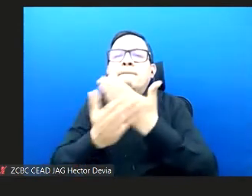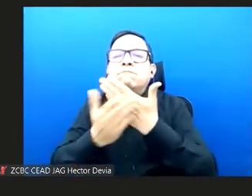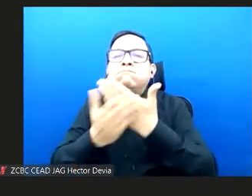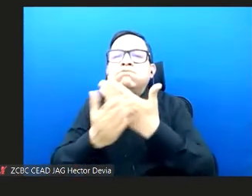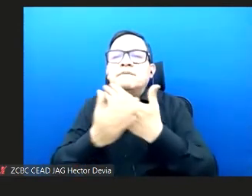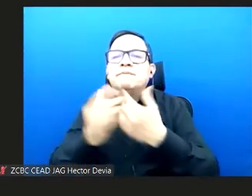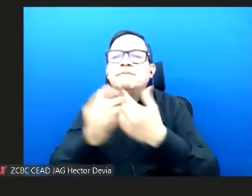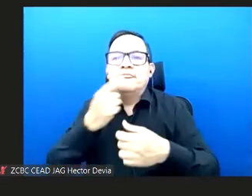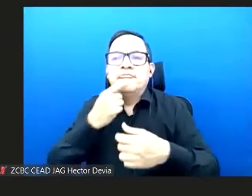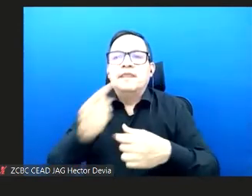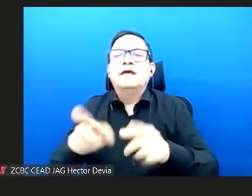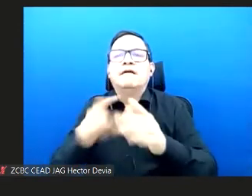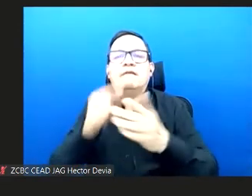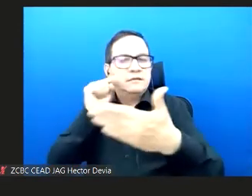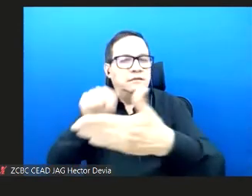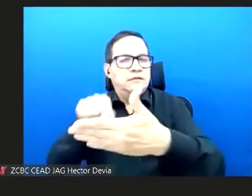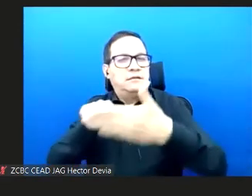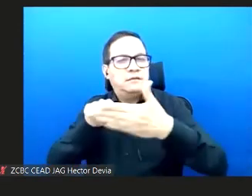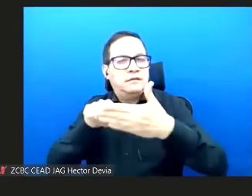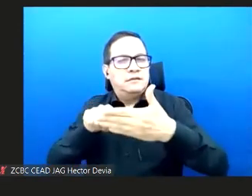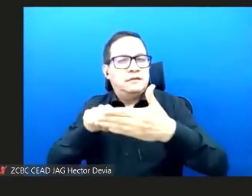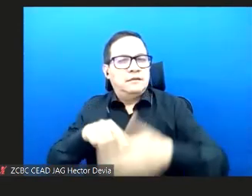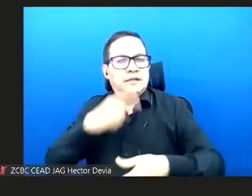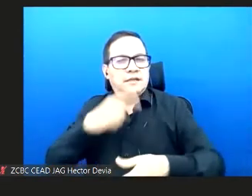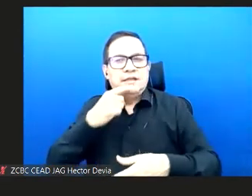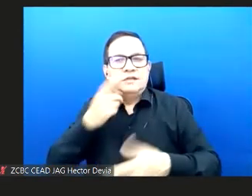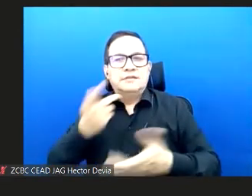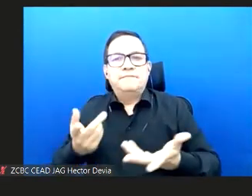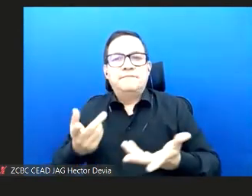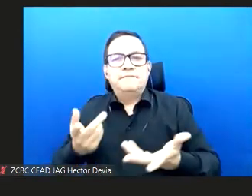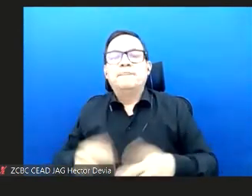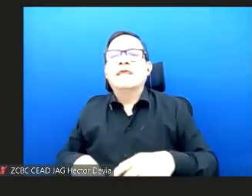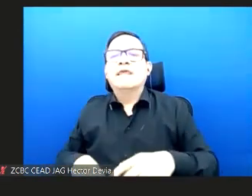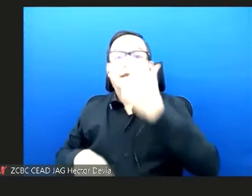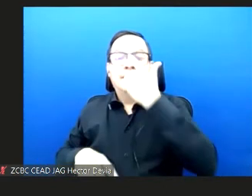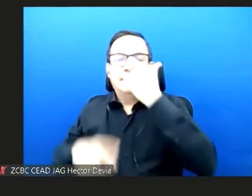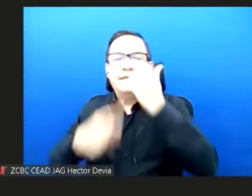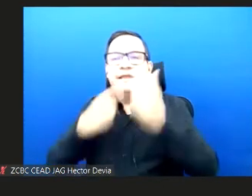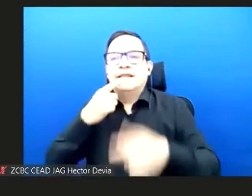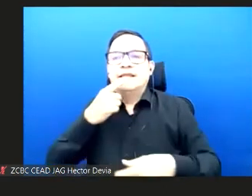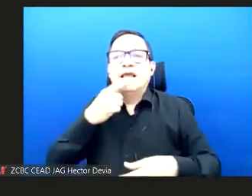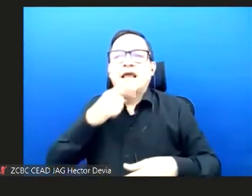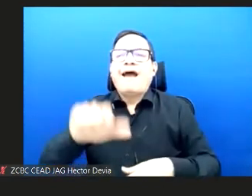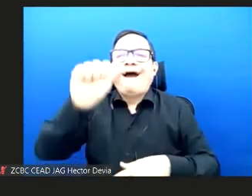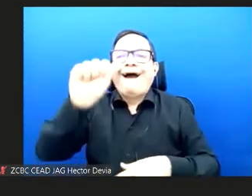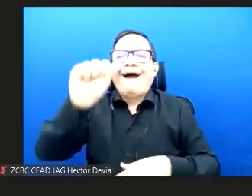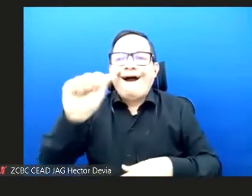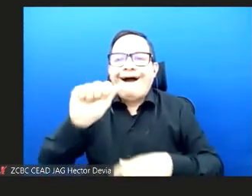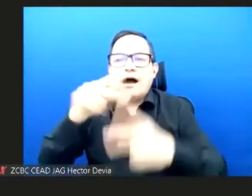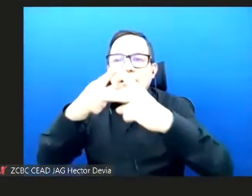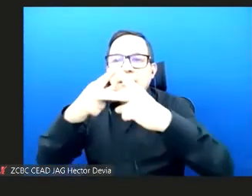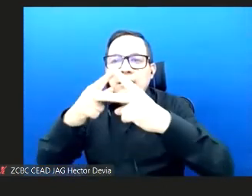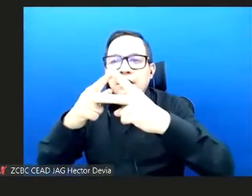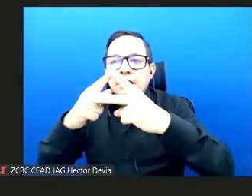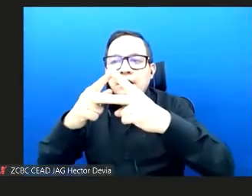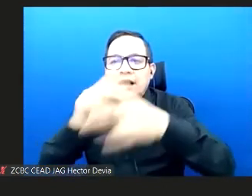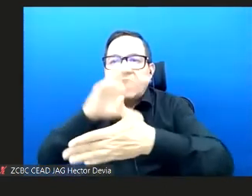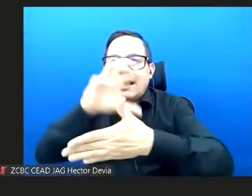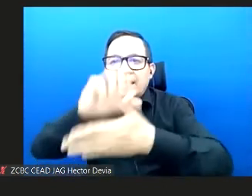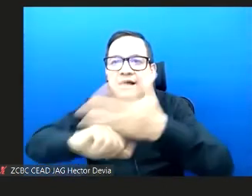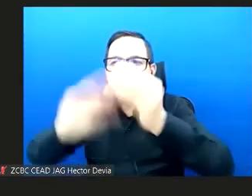indicando. Para eso miramos aquí esta partecita. Fijémonos que nos están diciendo que A, este simbolito,